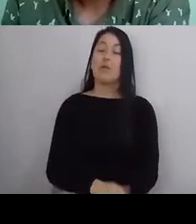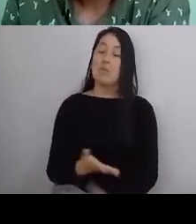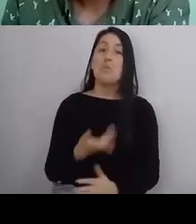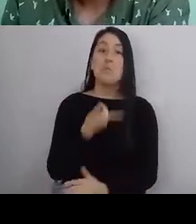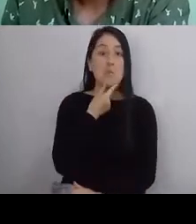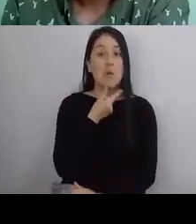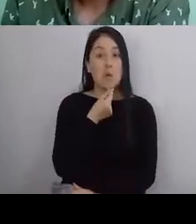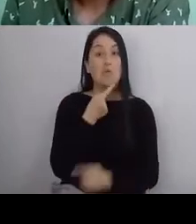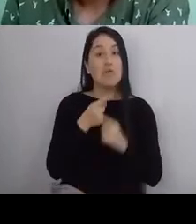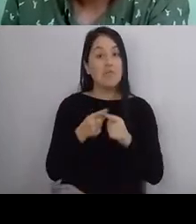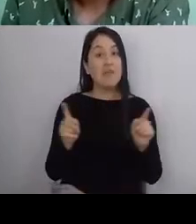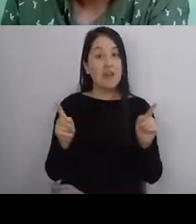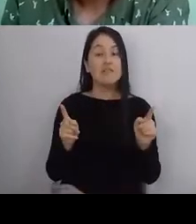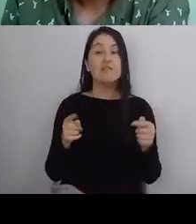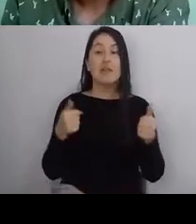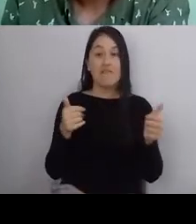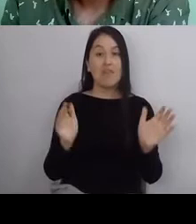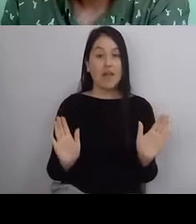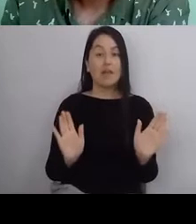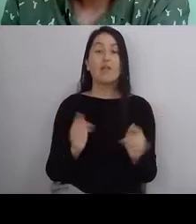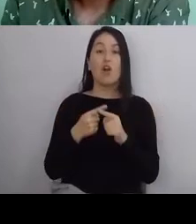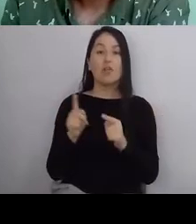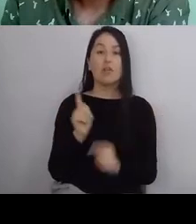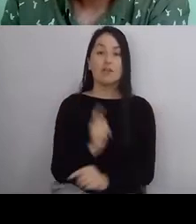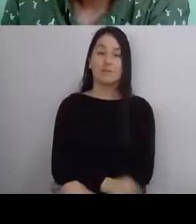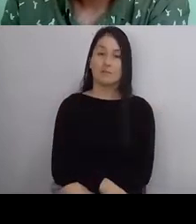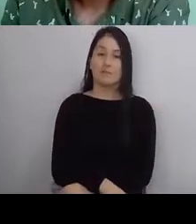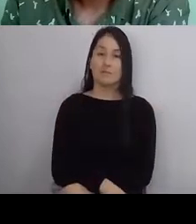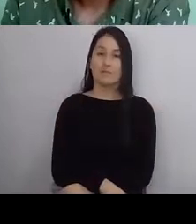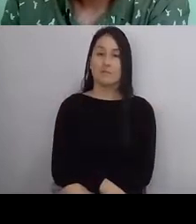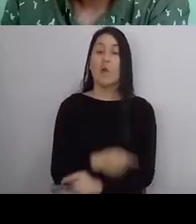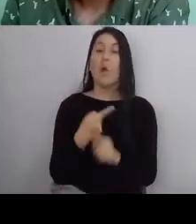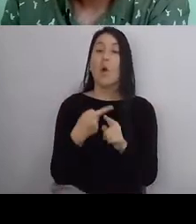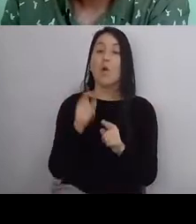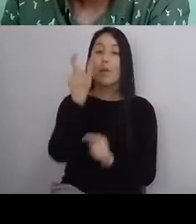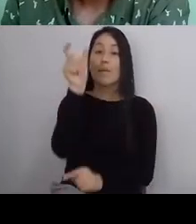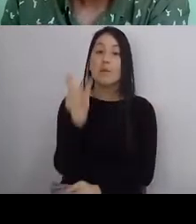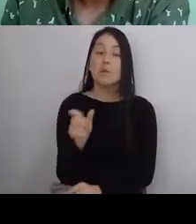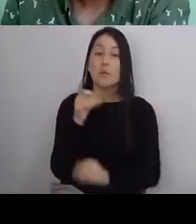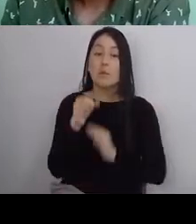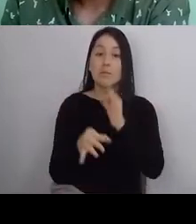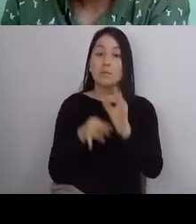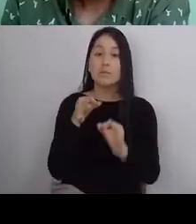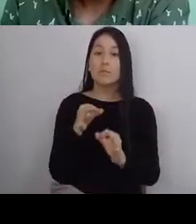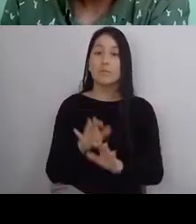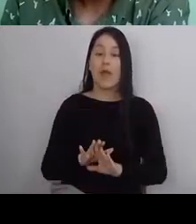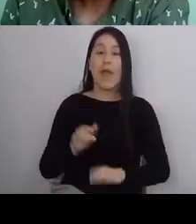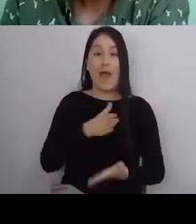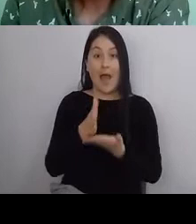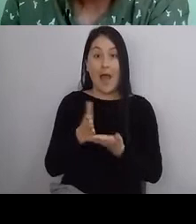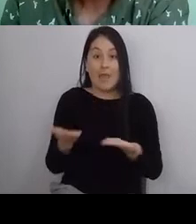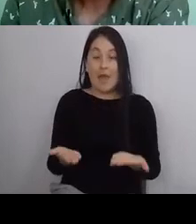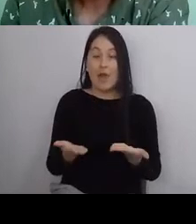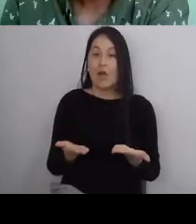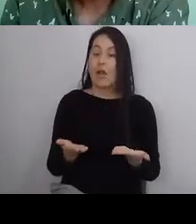gusta esa diferencia. Va bien alineado. No sé si hay alguna otra persona o Por avanzamos. ahora no hemos tenido ningún